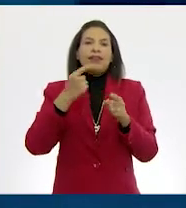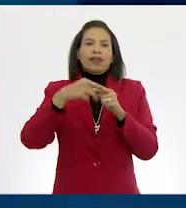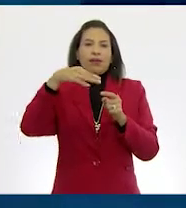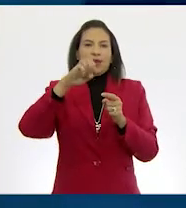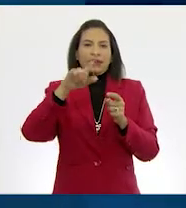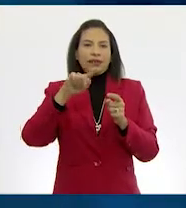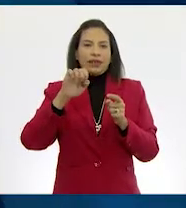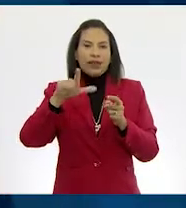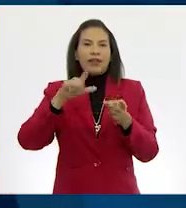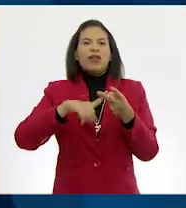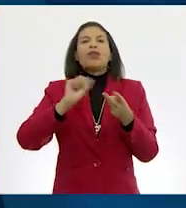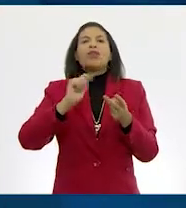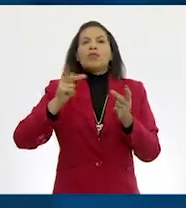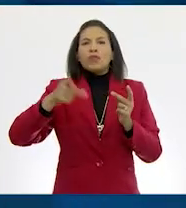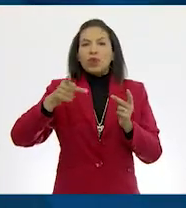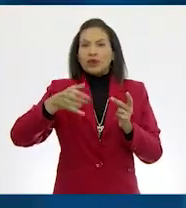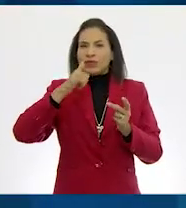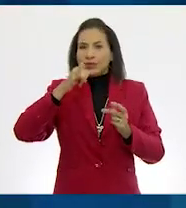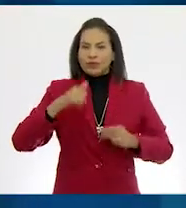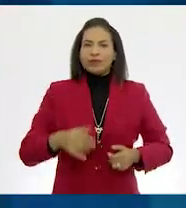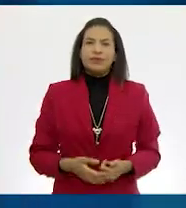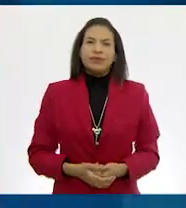o pulque